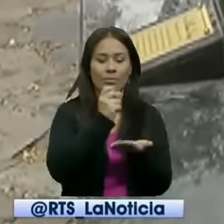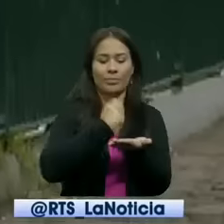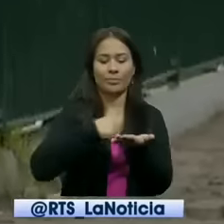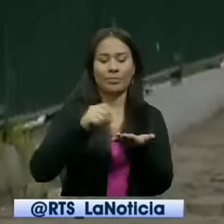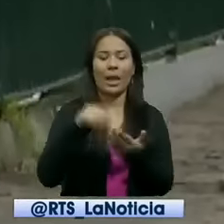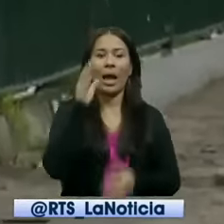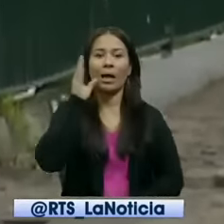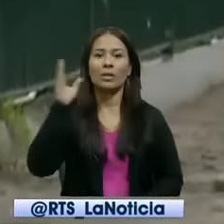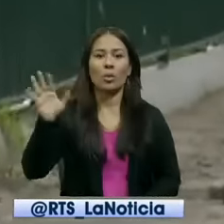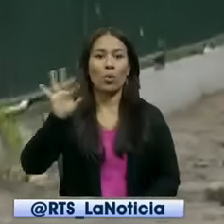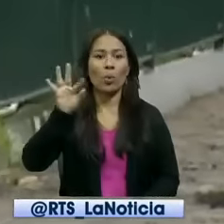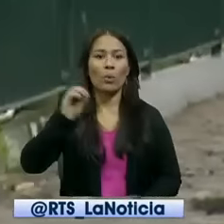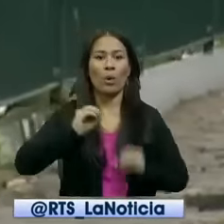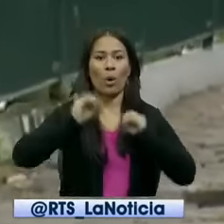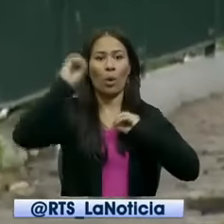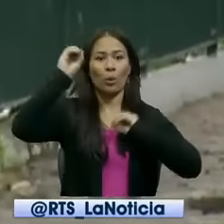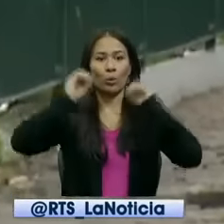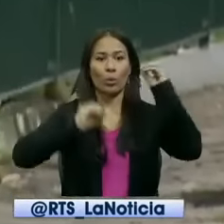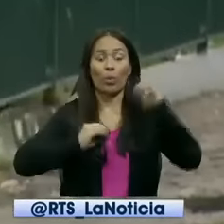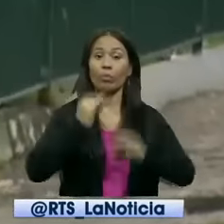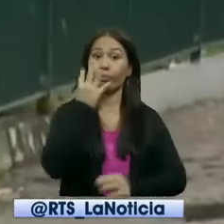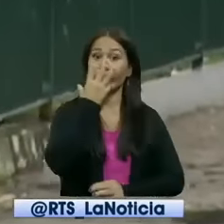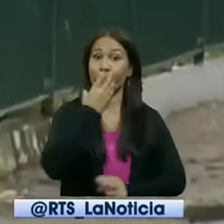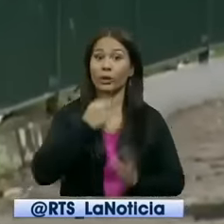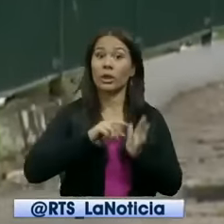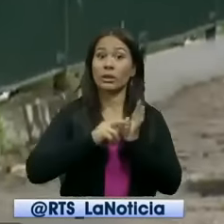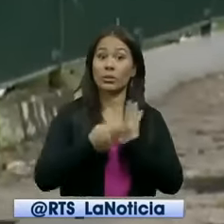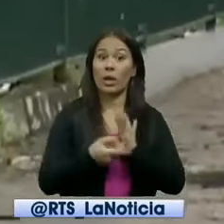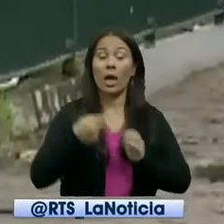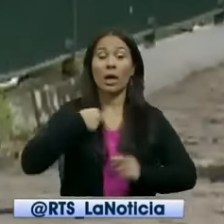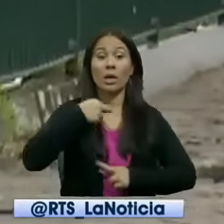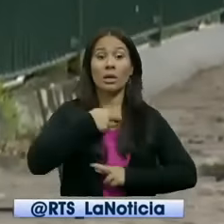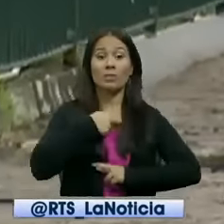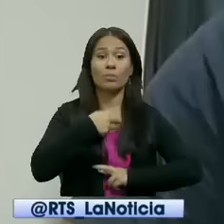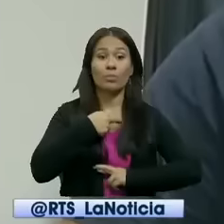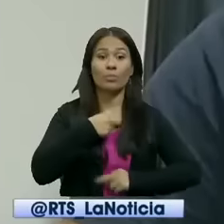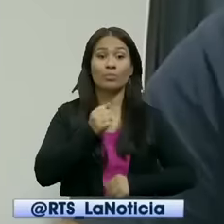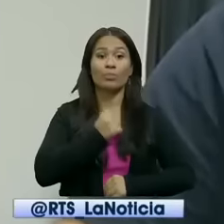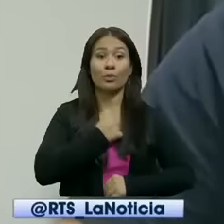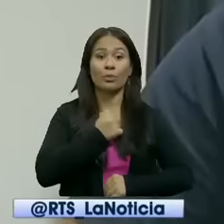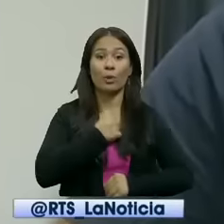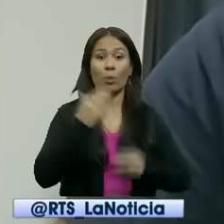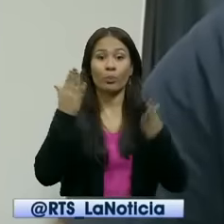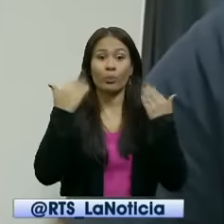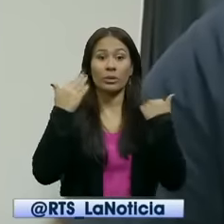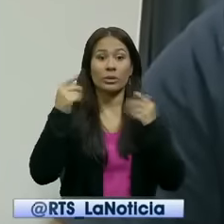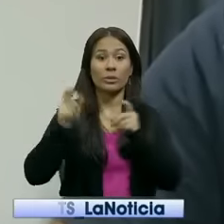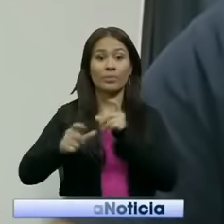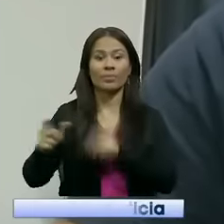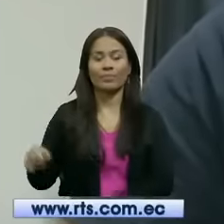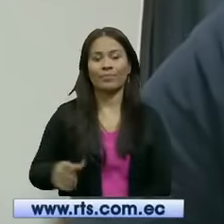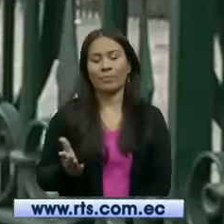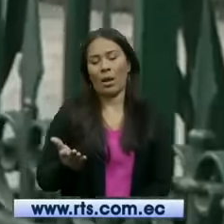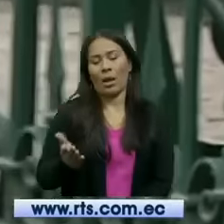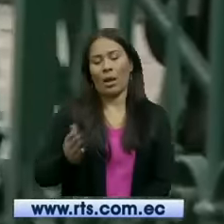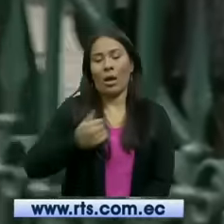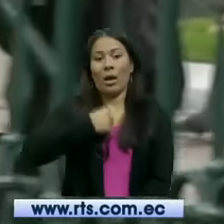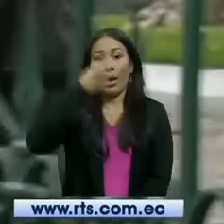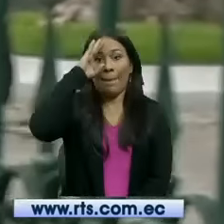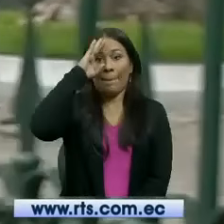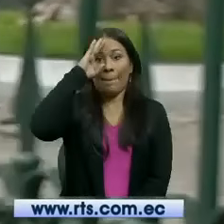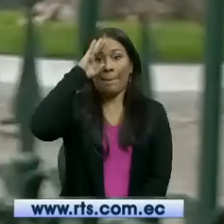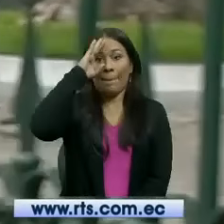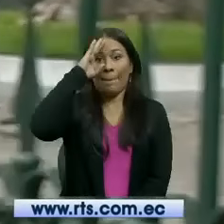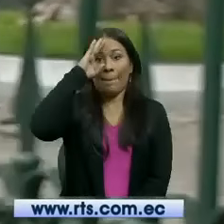de Octubre, melodía muy significativa para los guayaquileños. El policía metropolitano debió haber